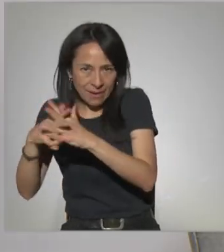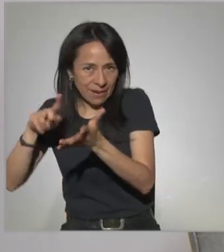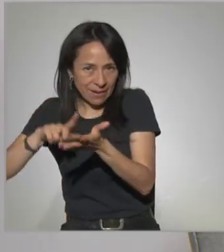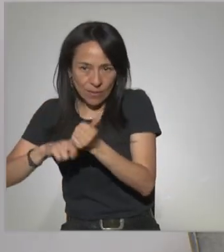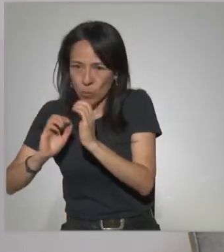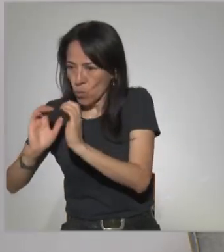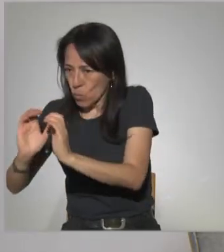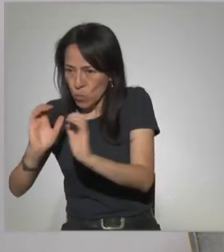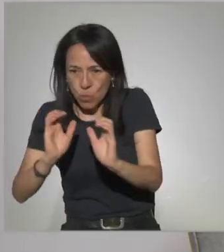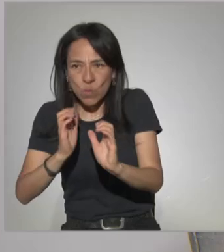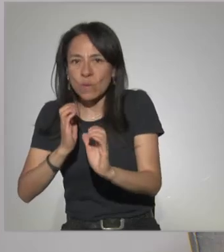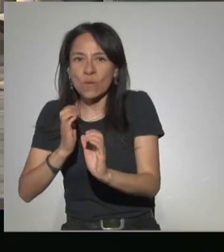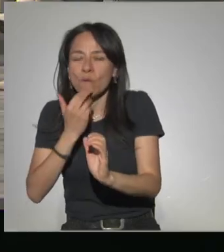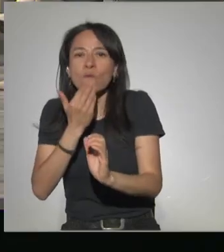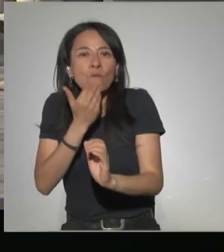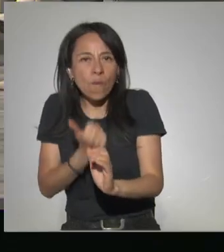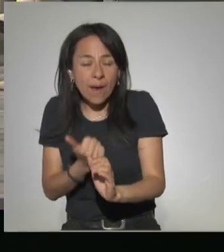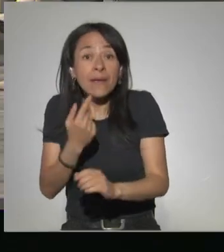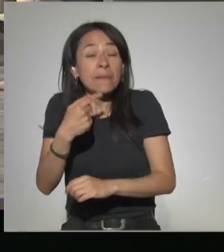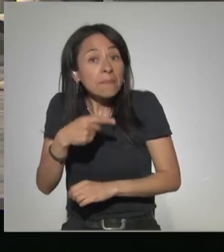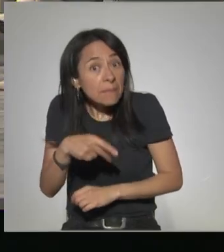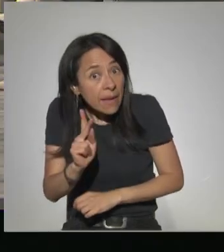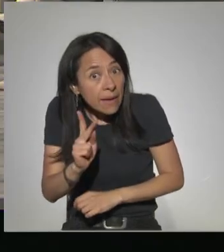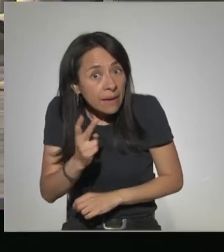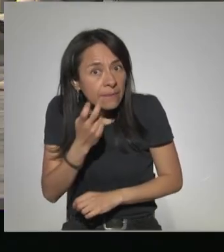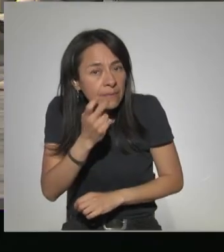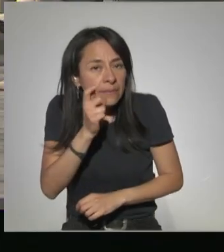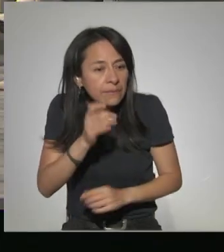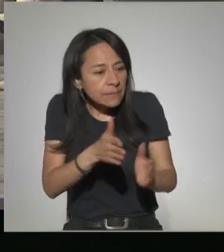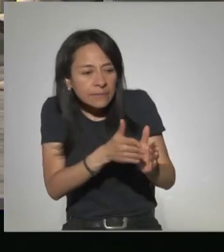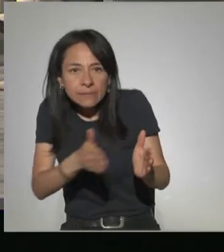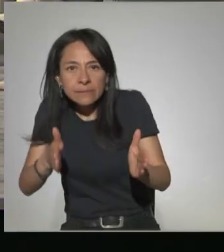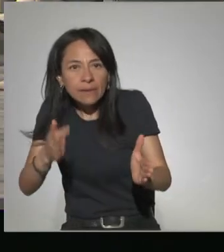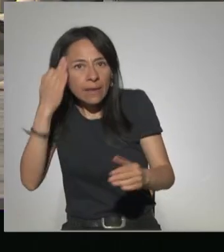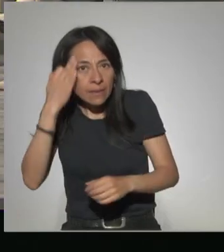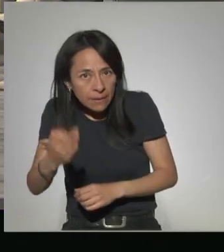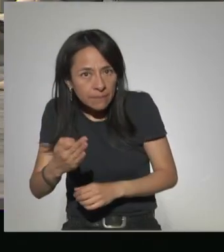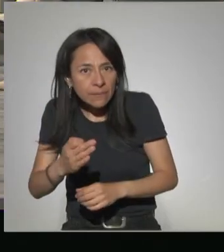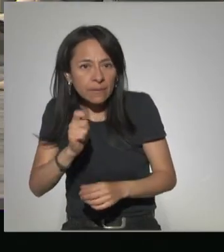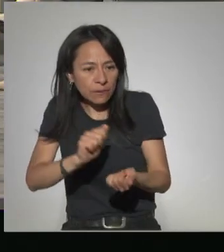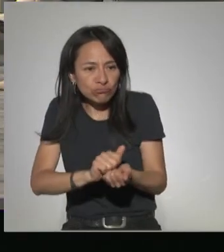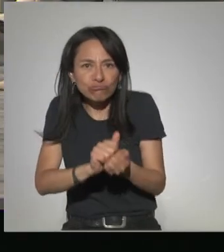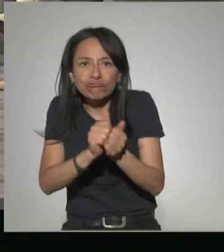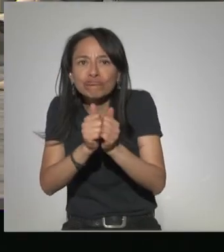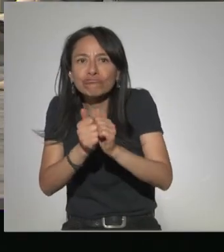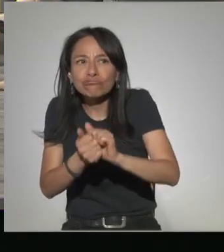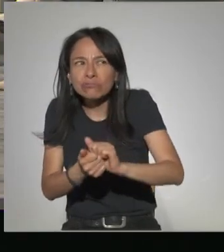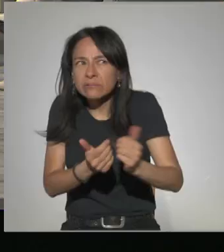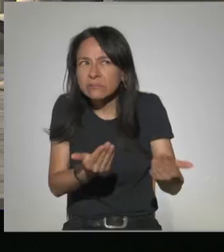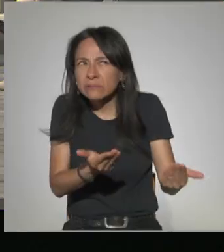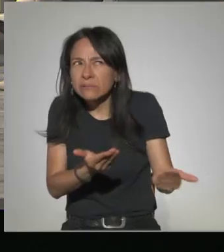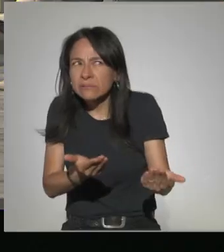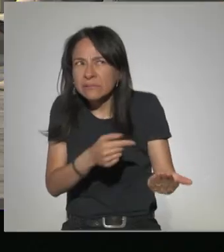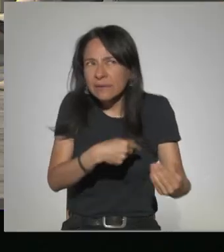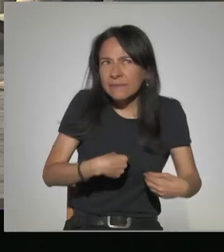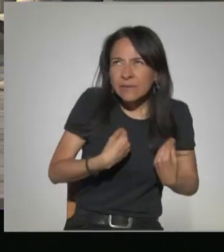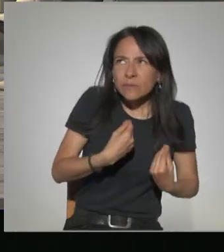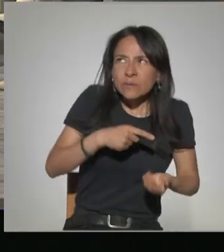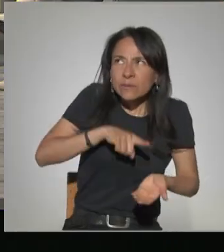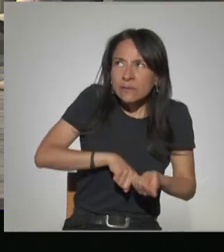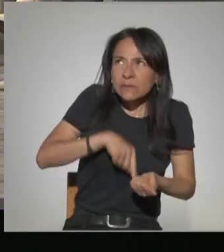digamos que estos cambios son muy cortitos en el tiempo comparado con la evolución que tenemos como animales o seres vivos en el planeta,